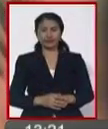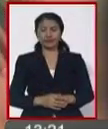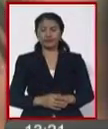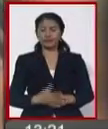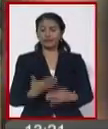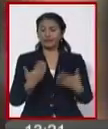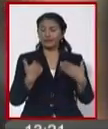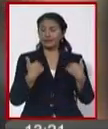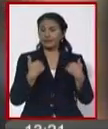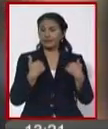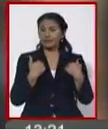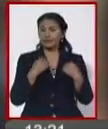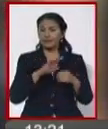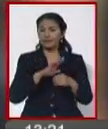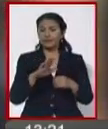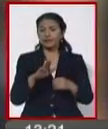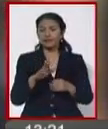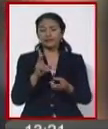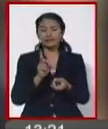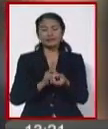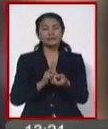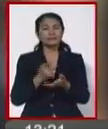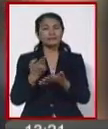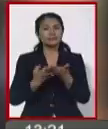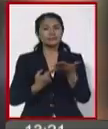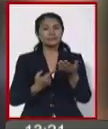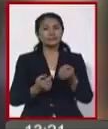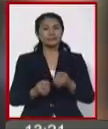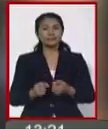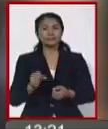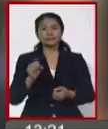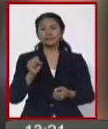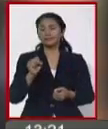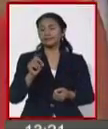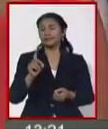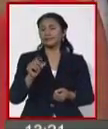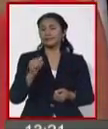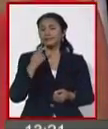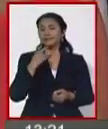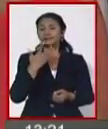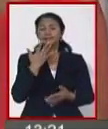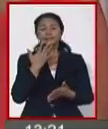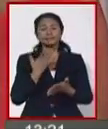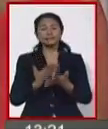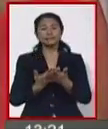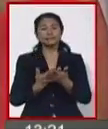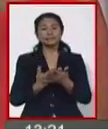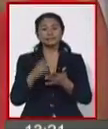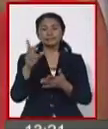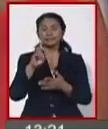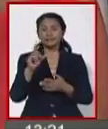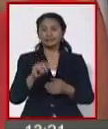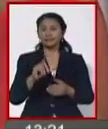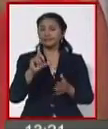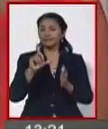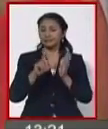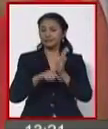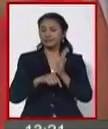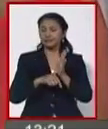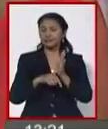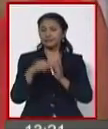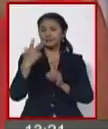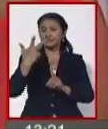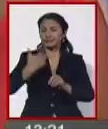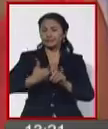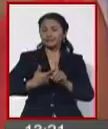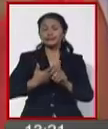Tenemos la certeza, ellos no tenían la certeza de que sea síndrome de Down. Nos dijo, vamos a mandar una prueba a La Paz, de allá va a tardar unos